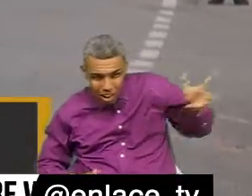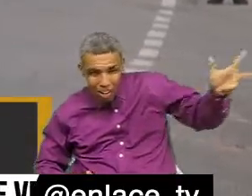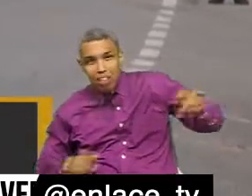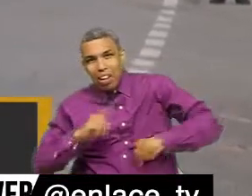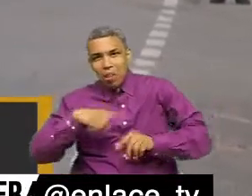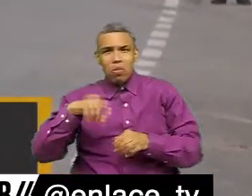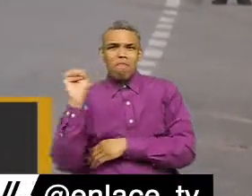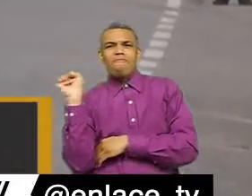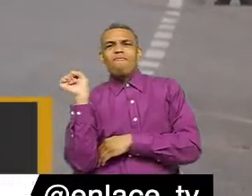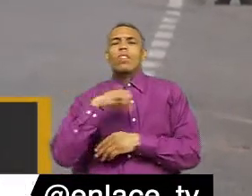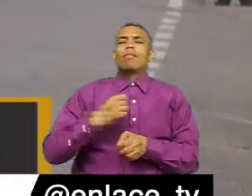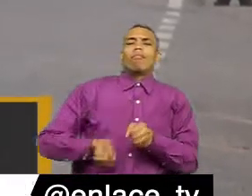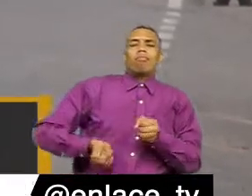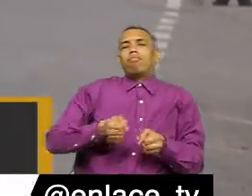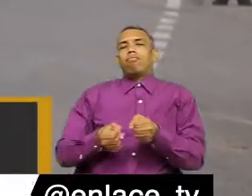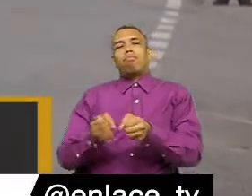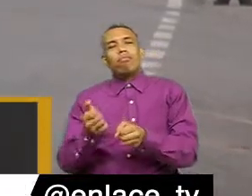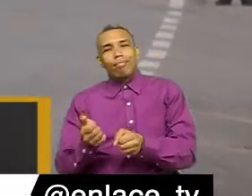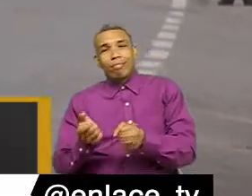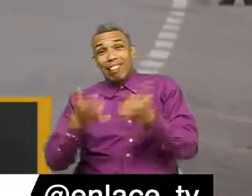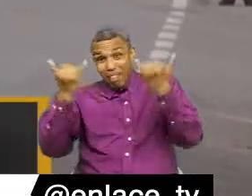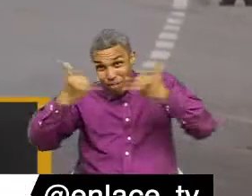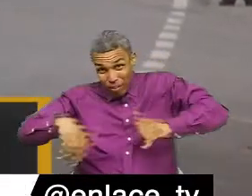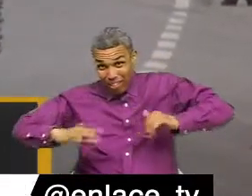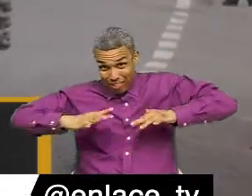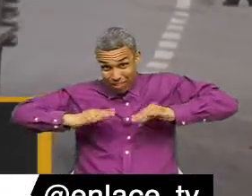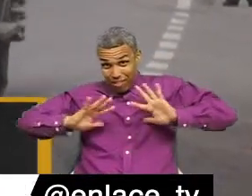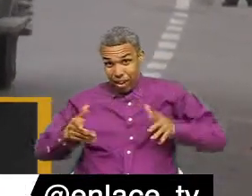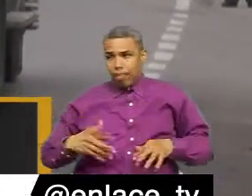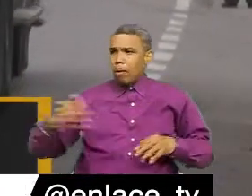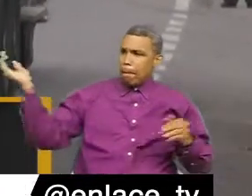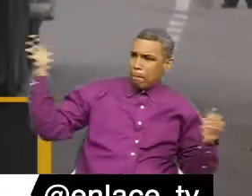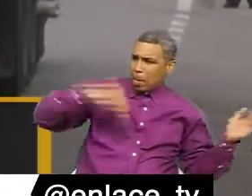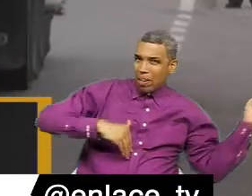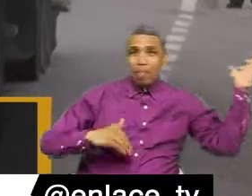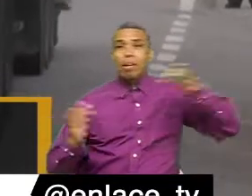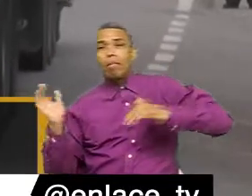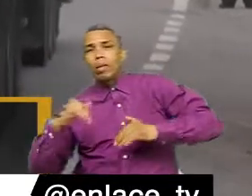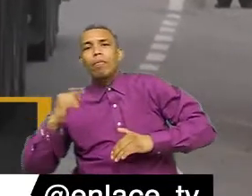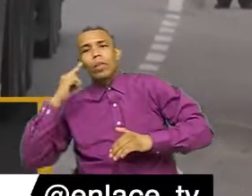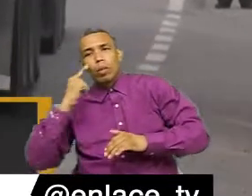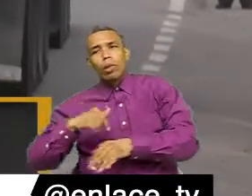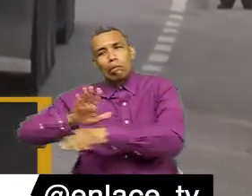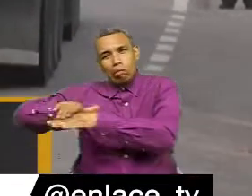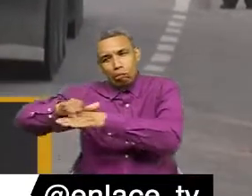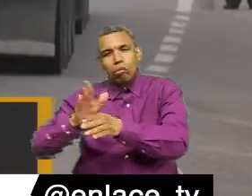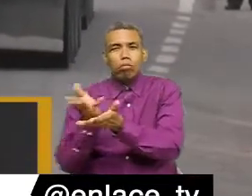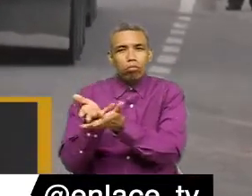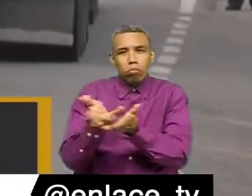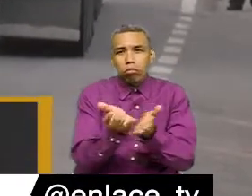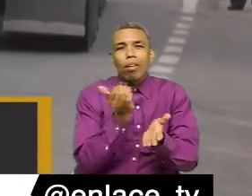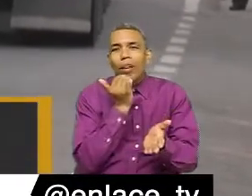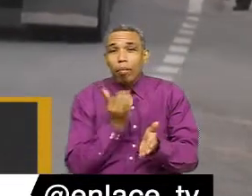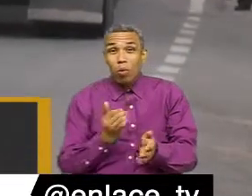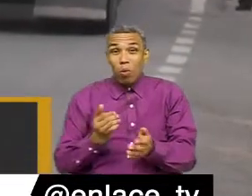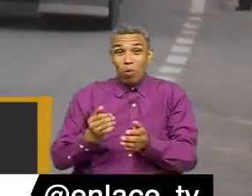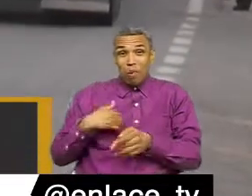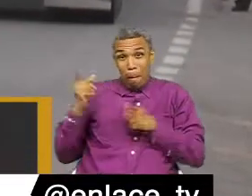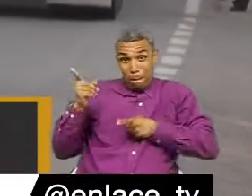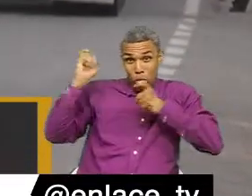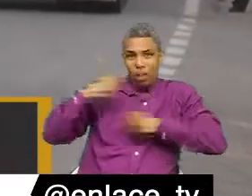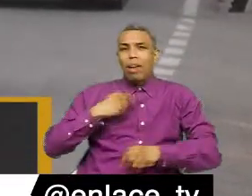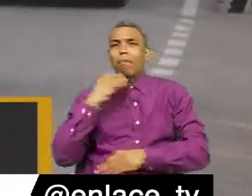vehículos, es importante que revisen pues todo su equipo, revisen las llantas,